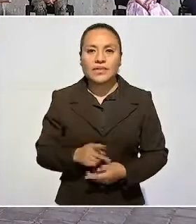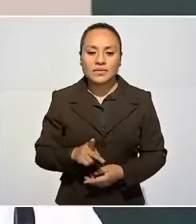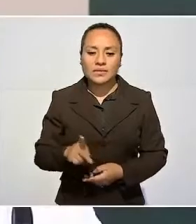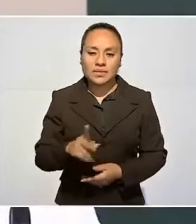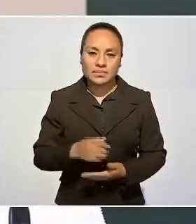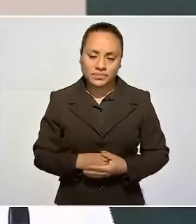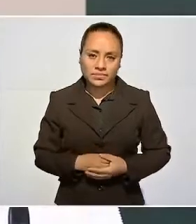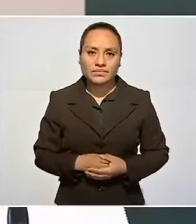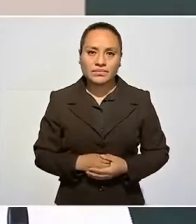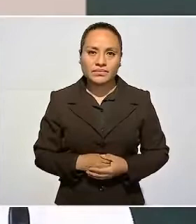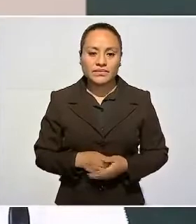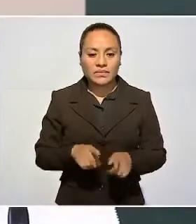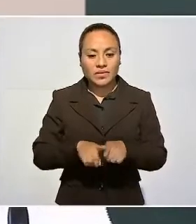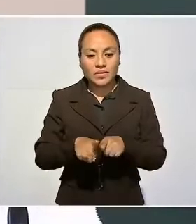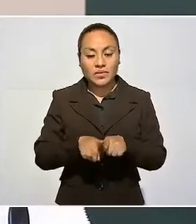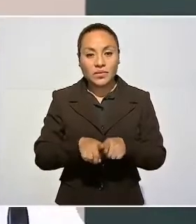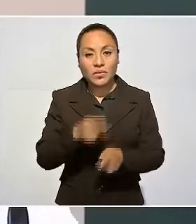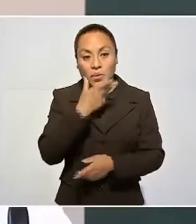hermanas y hermanos,